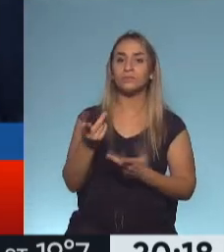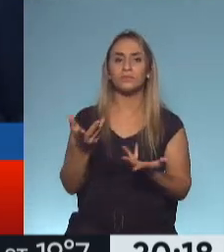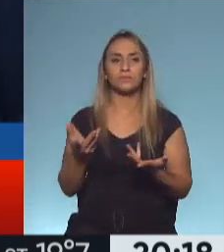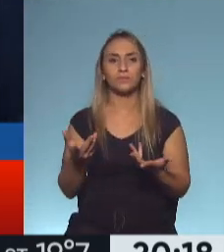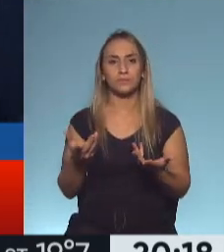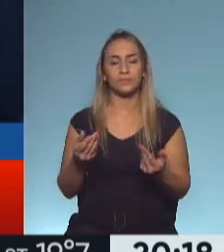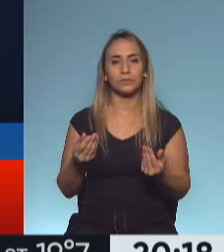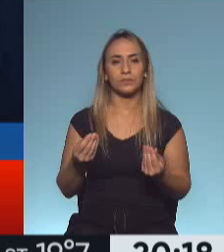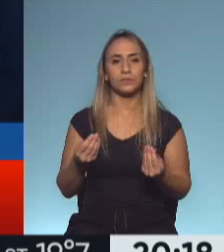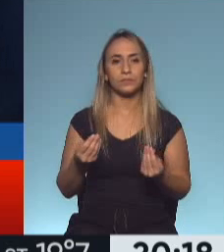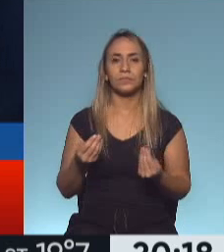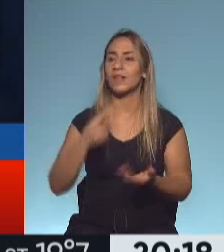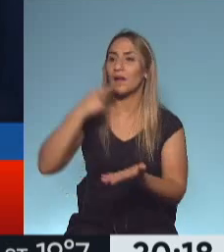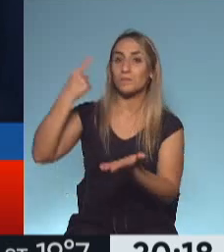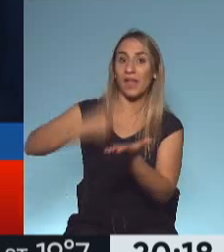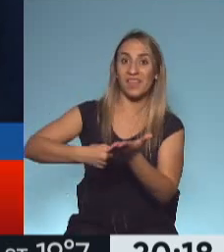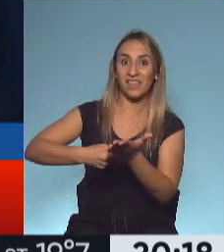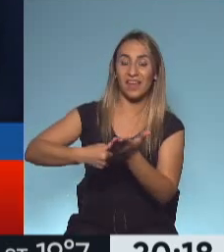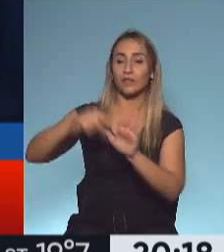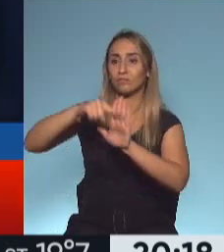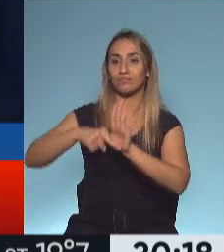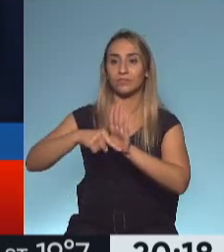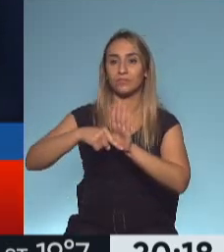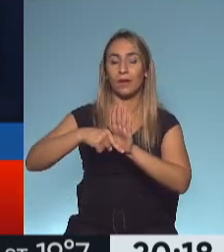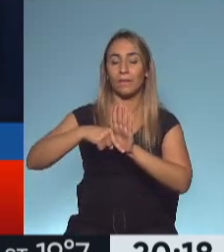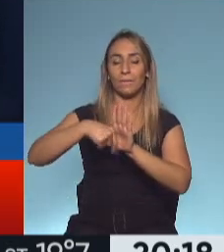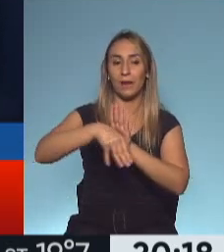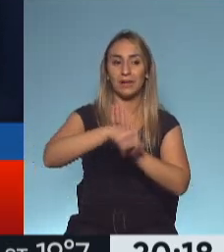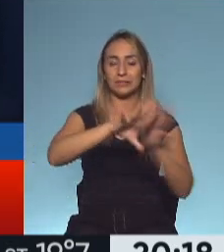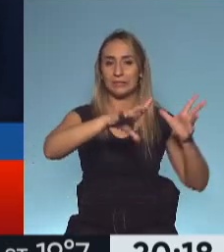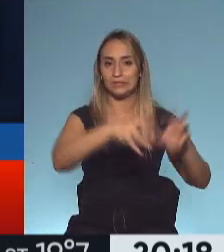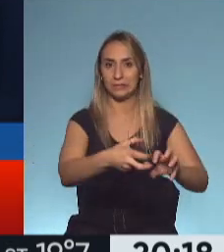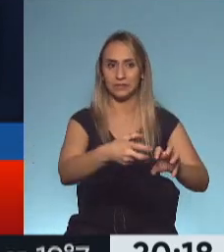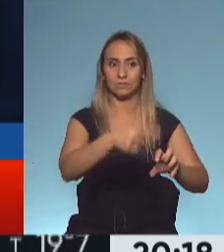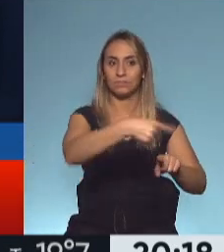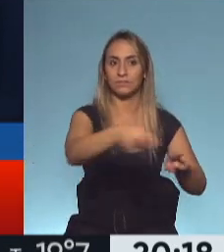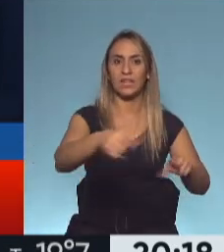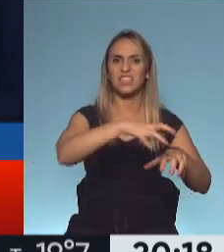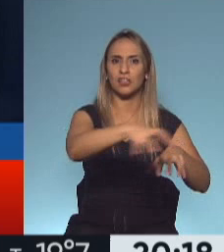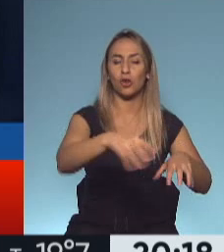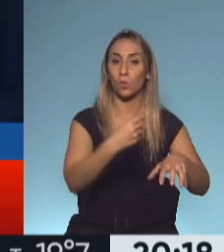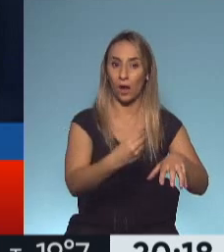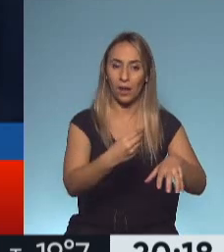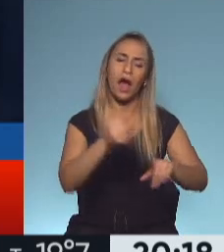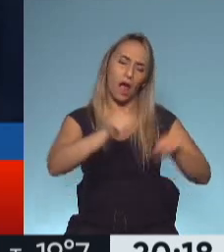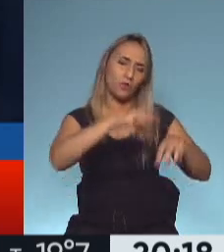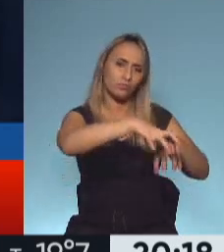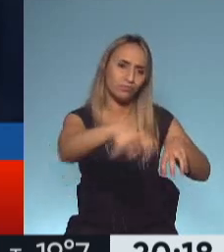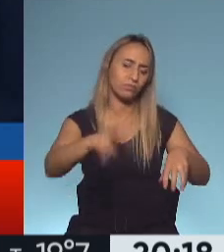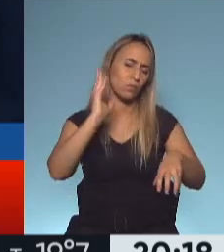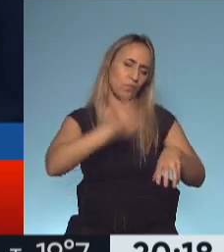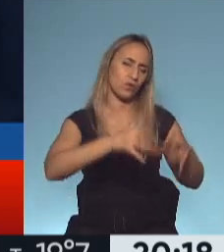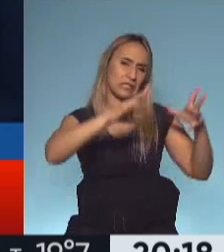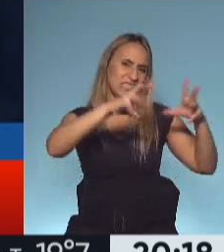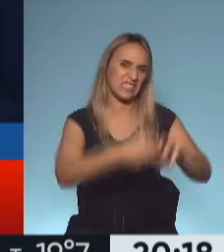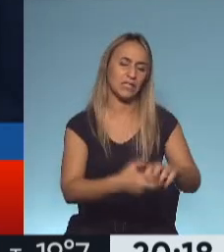puede repercutir más nuevas medidas. Hay sectores que han sido muy castigados en todo este tiempo por una cuestión lógica, que han sido los comercios